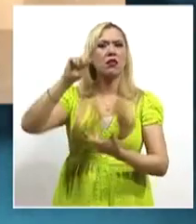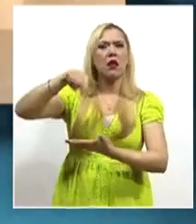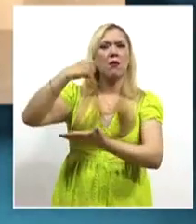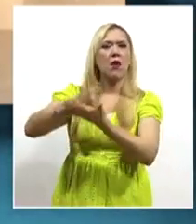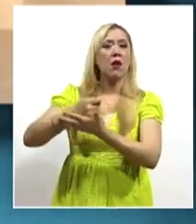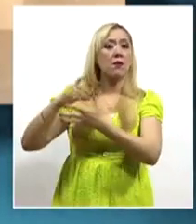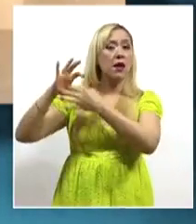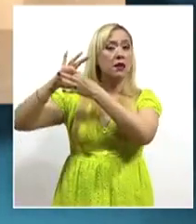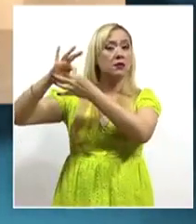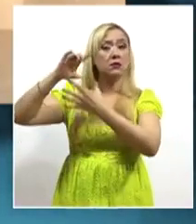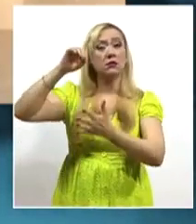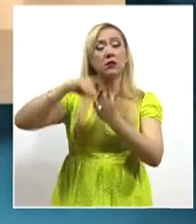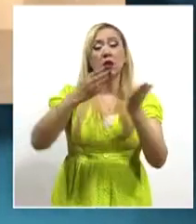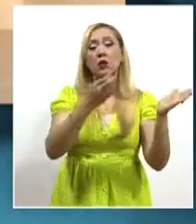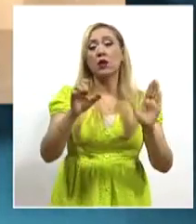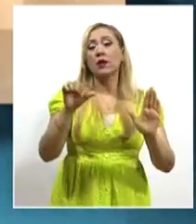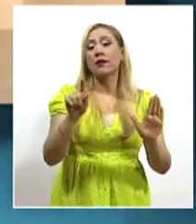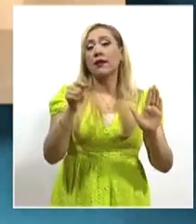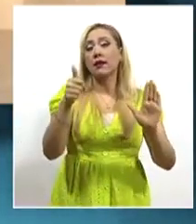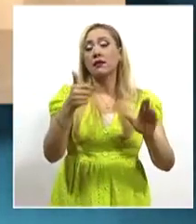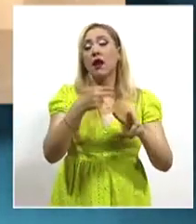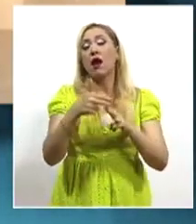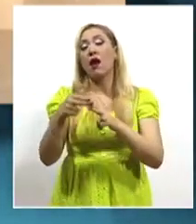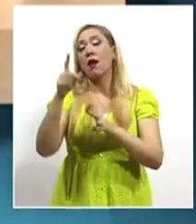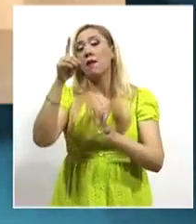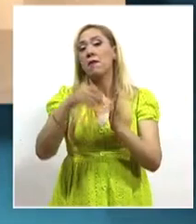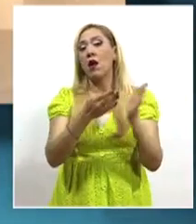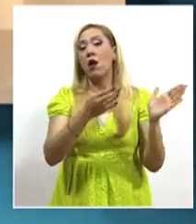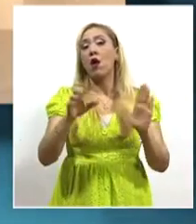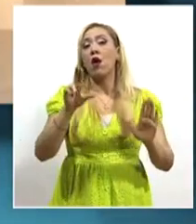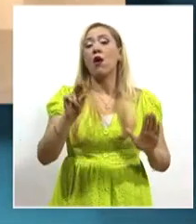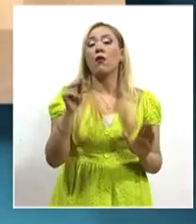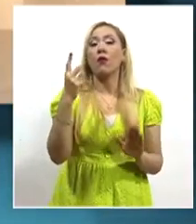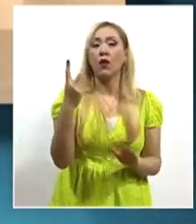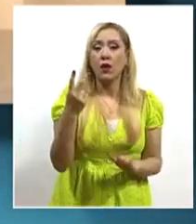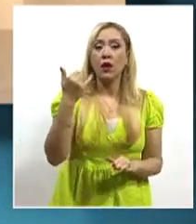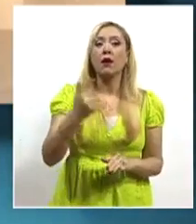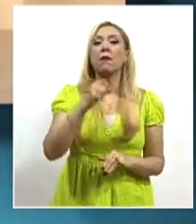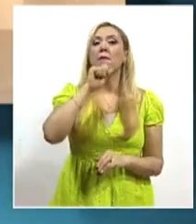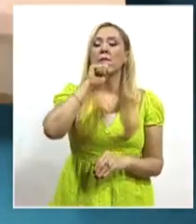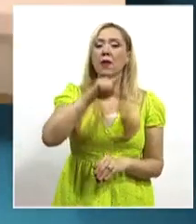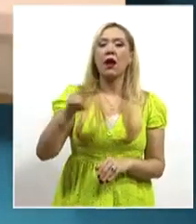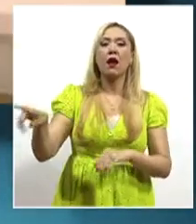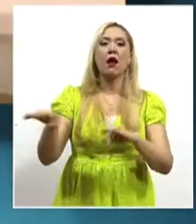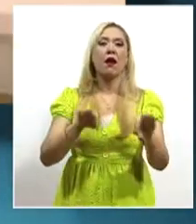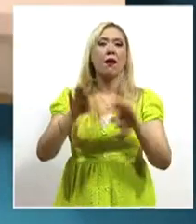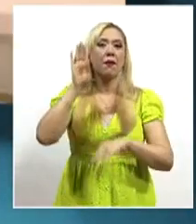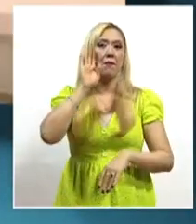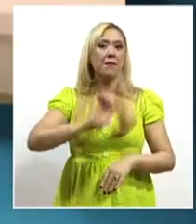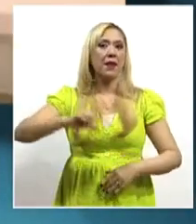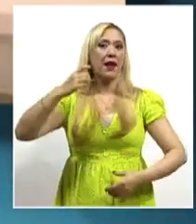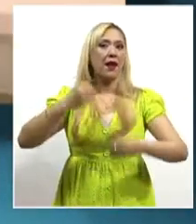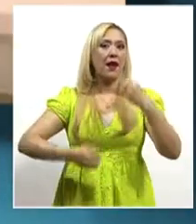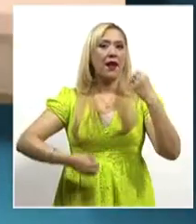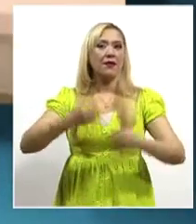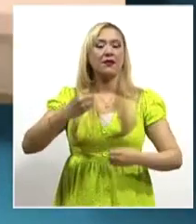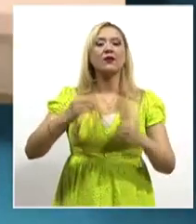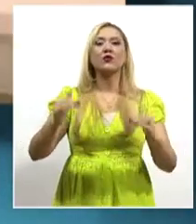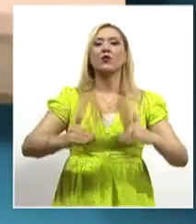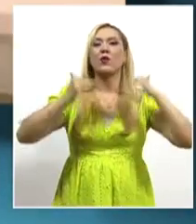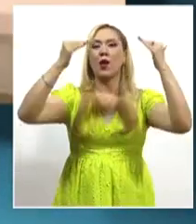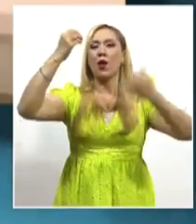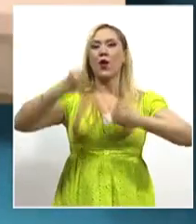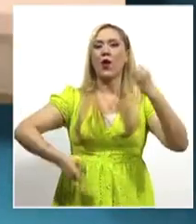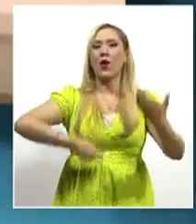desde 1976 hasta 1982, así como su encargo como ministra supernumeraria de la Suprema Corte